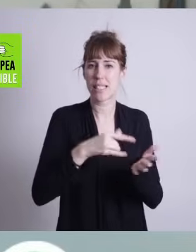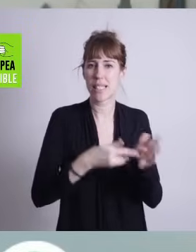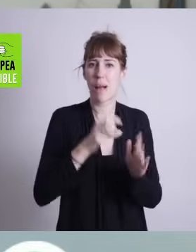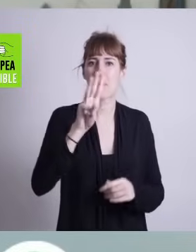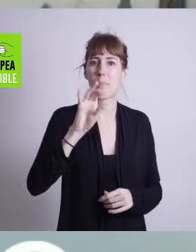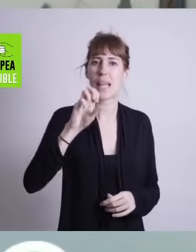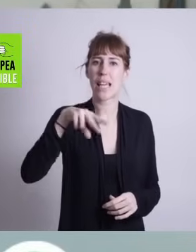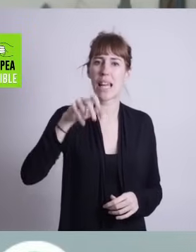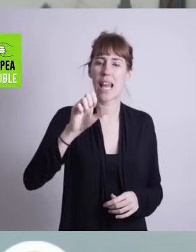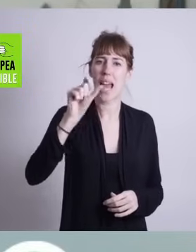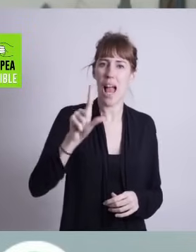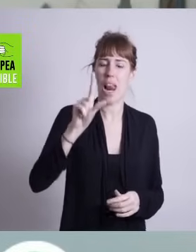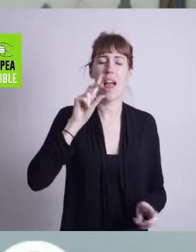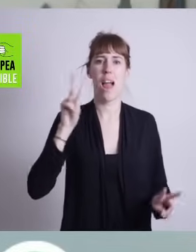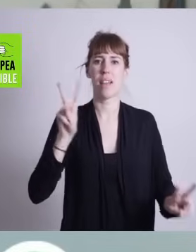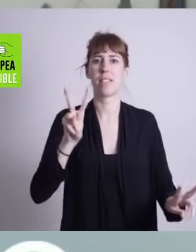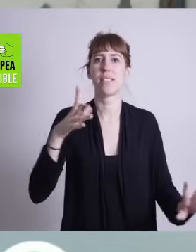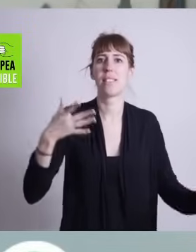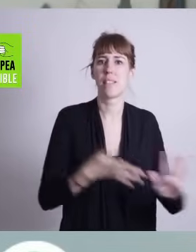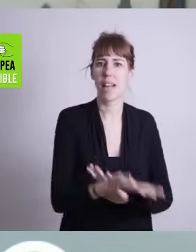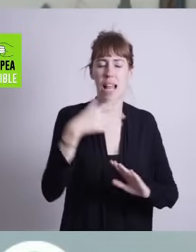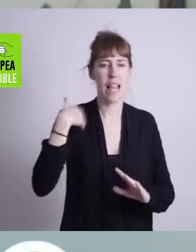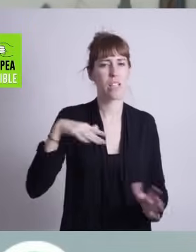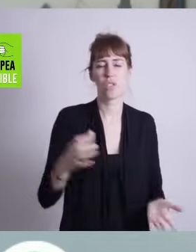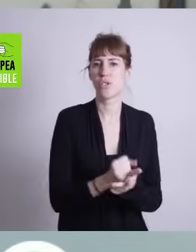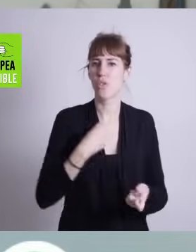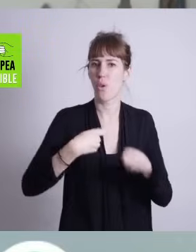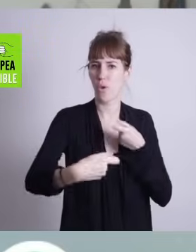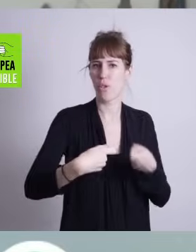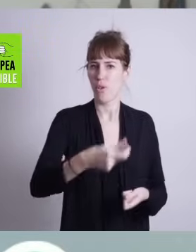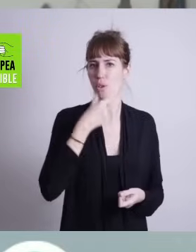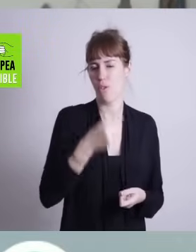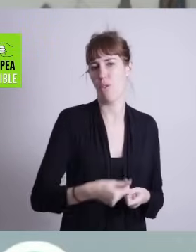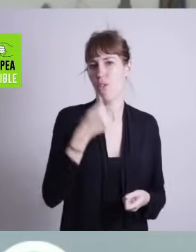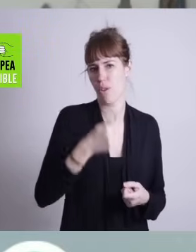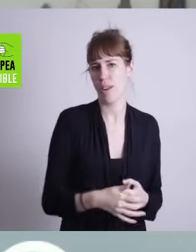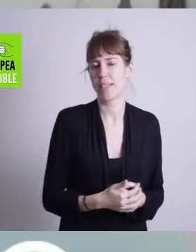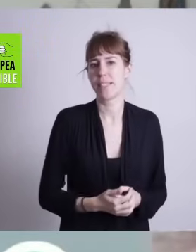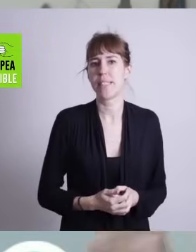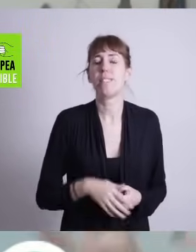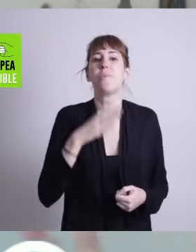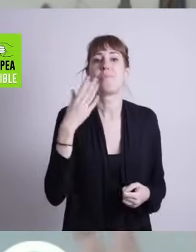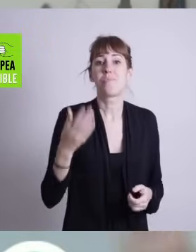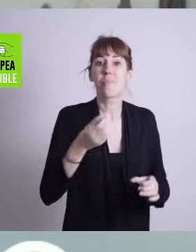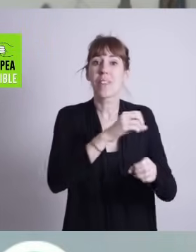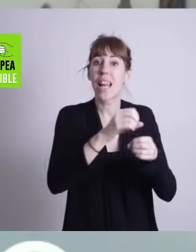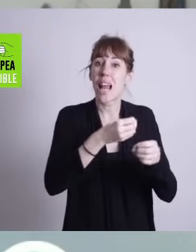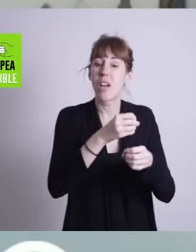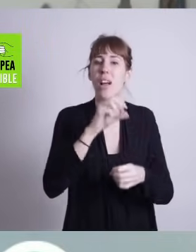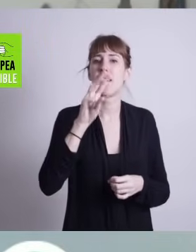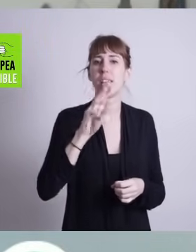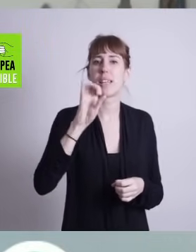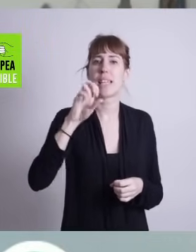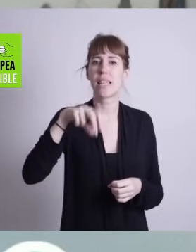entonces es cuando podremos también tener control sobre todo esto. Pensamos que la activación de la glándula pineal, como se